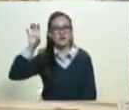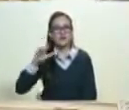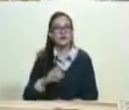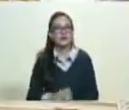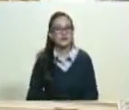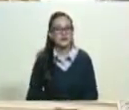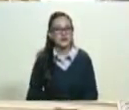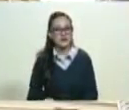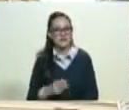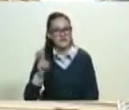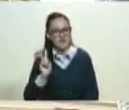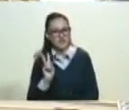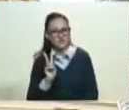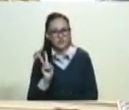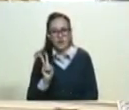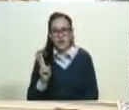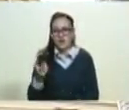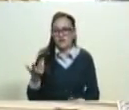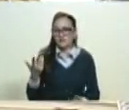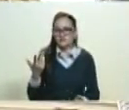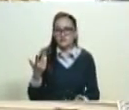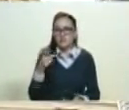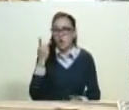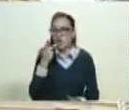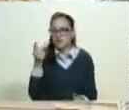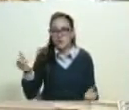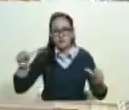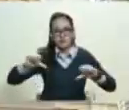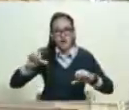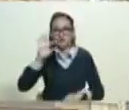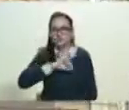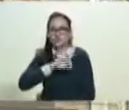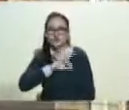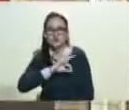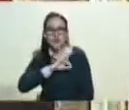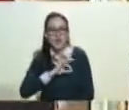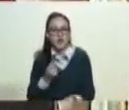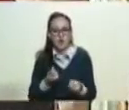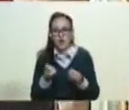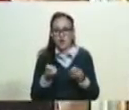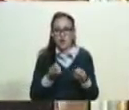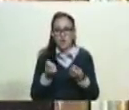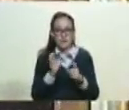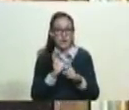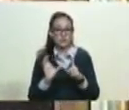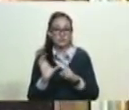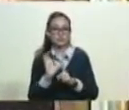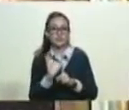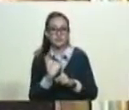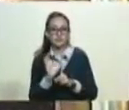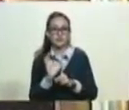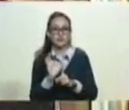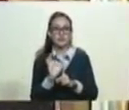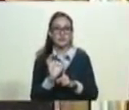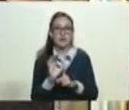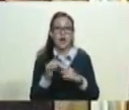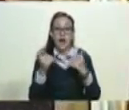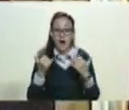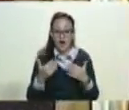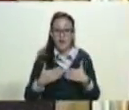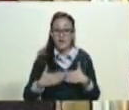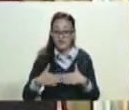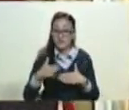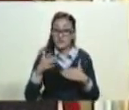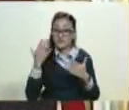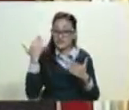Venezuela una profunda crisis política, social, económica, cultural. Y apareció el comandante